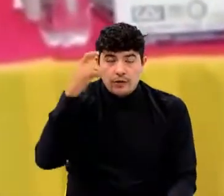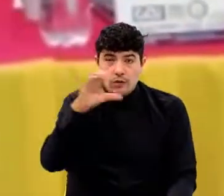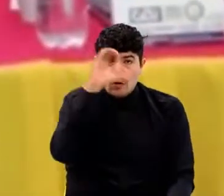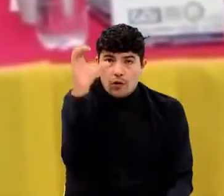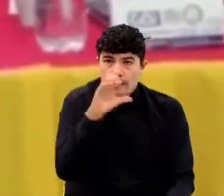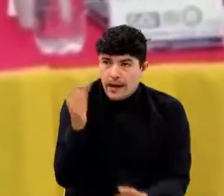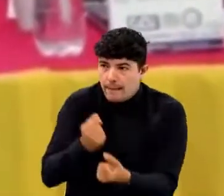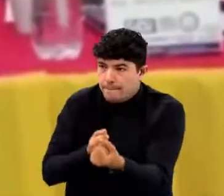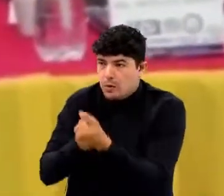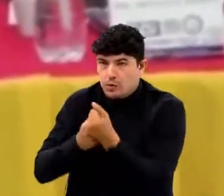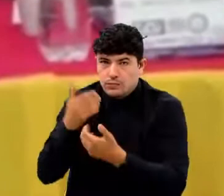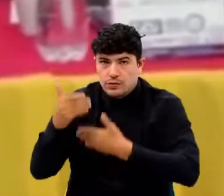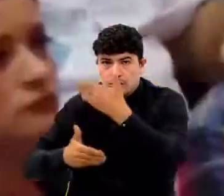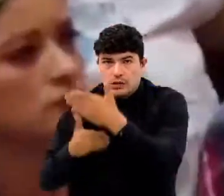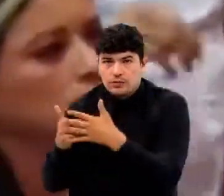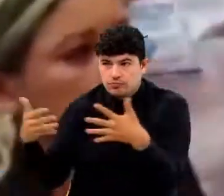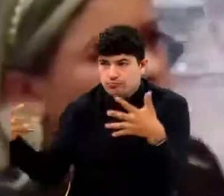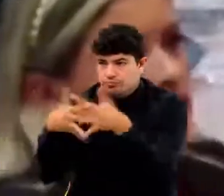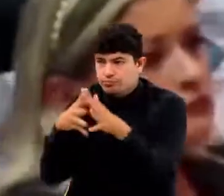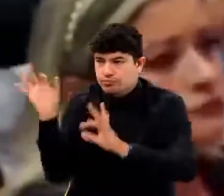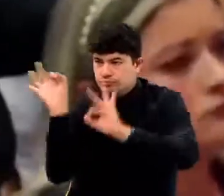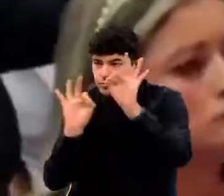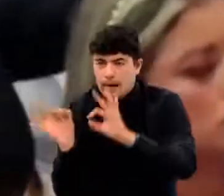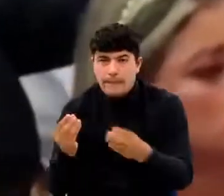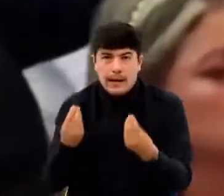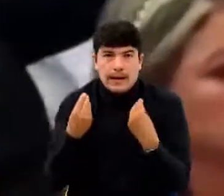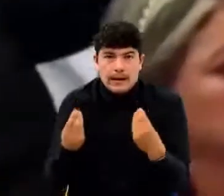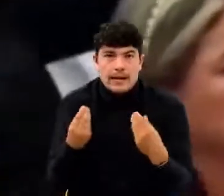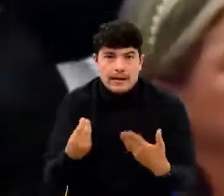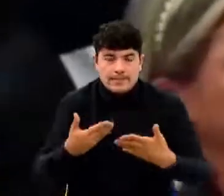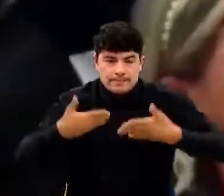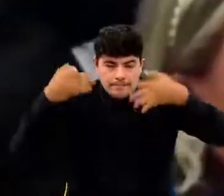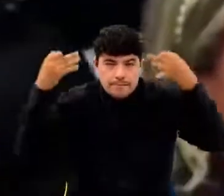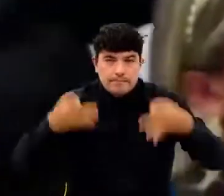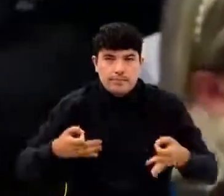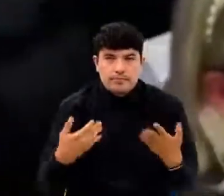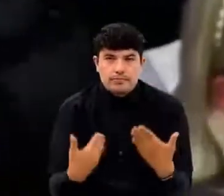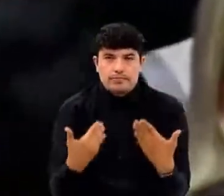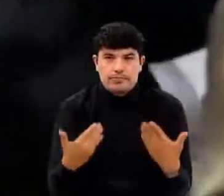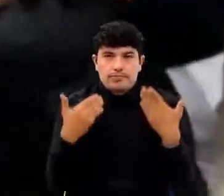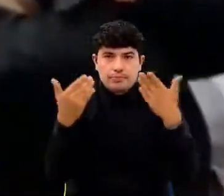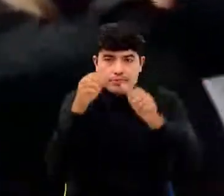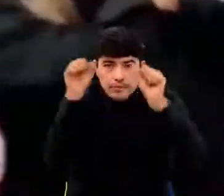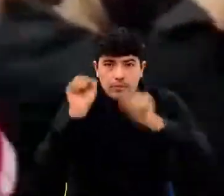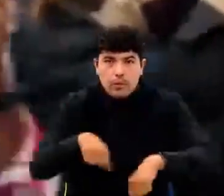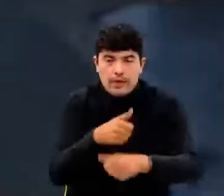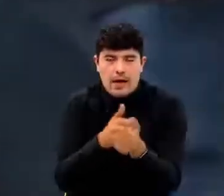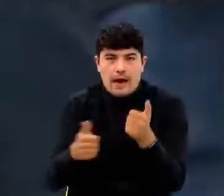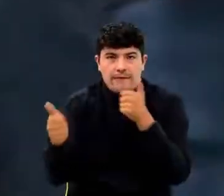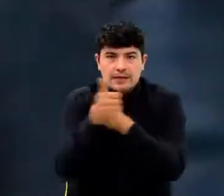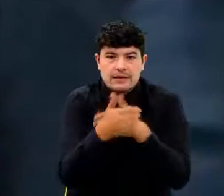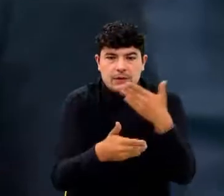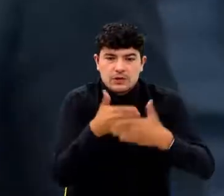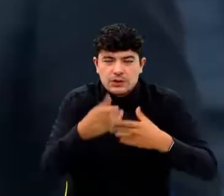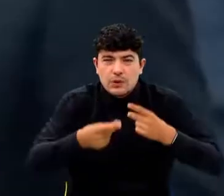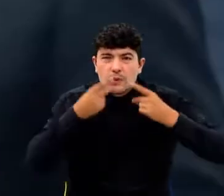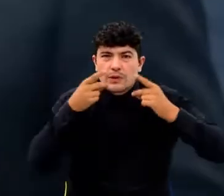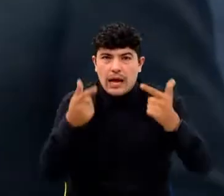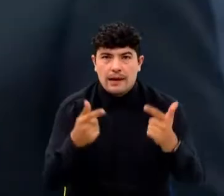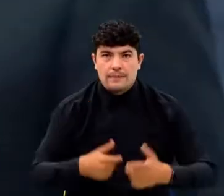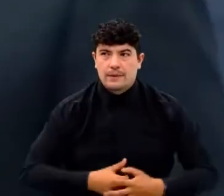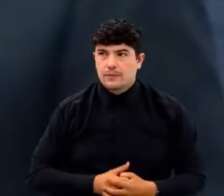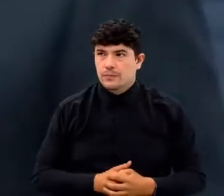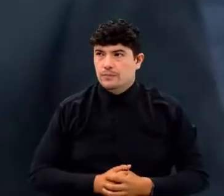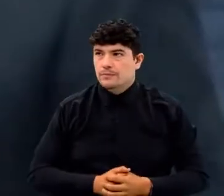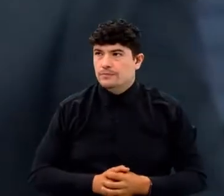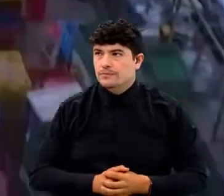que ha sido un ente articulador de primer orden para que todo esto se materialice de manera tal de que podamos avanzar más rápidamente y podamos tener victorias